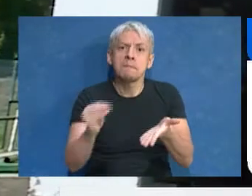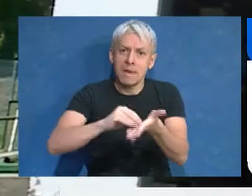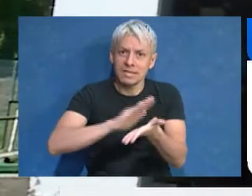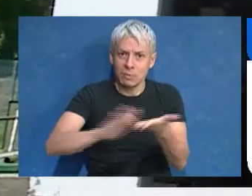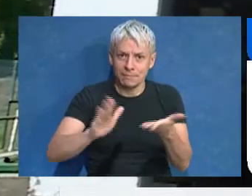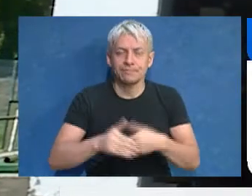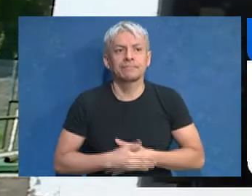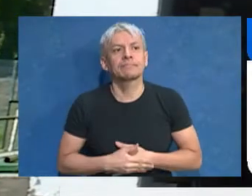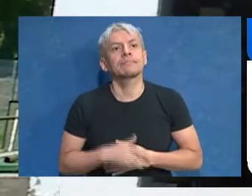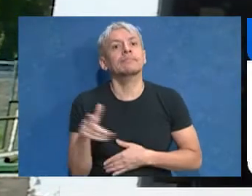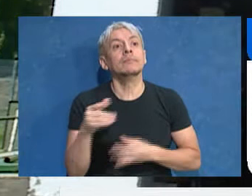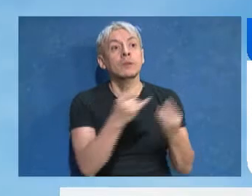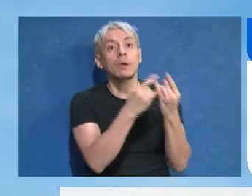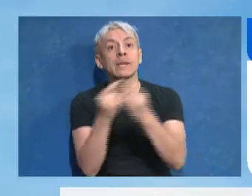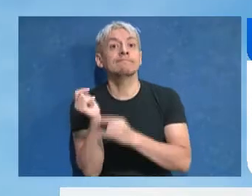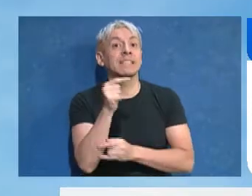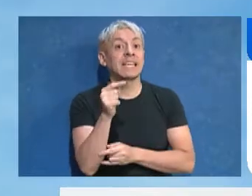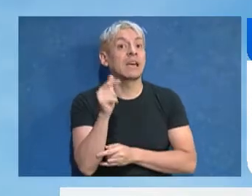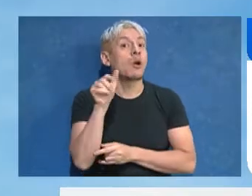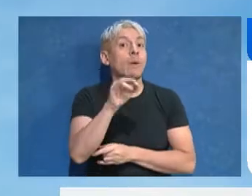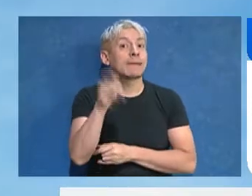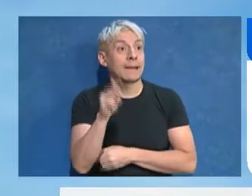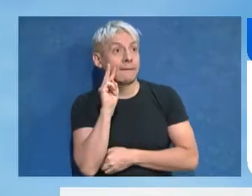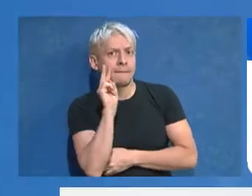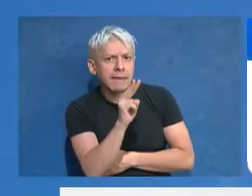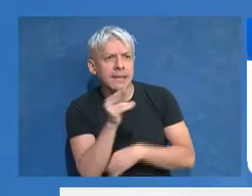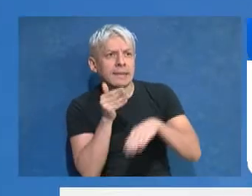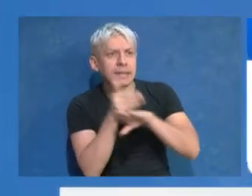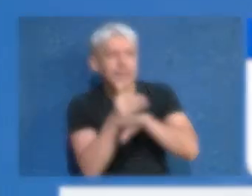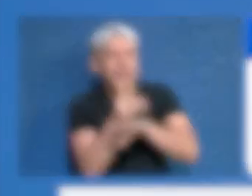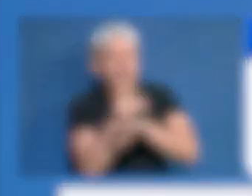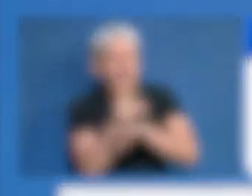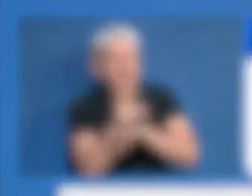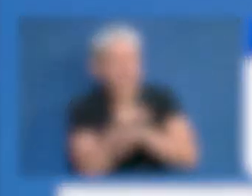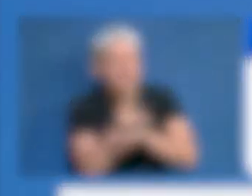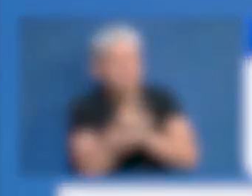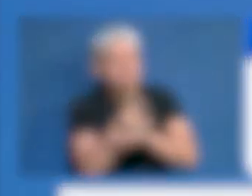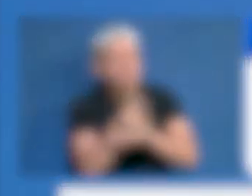Ingresando a la página del municipio, usted puede acceder al listado completo.